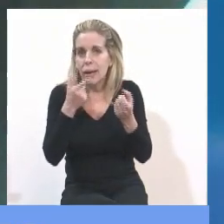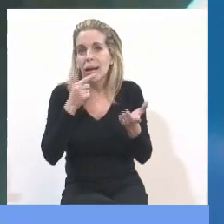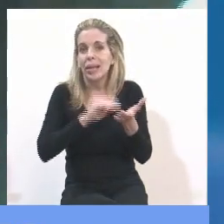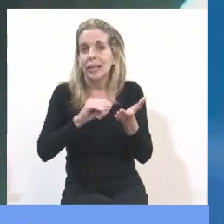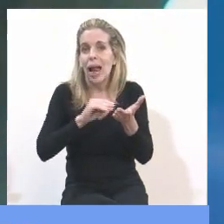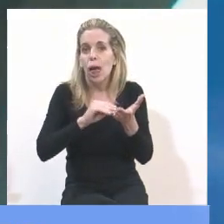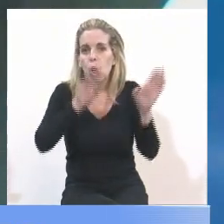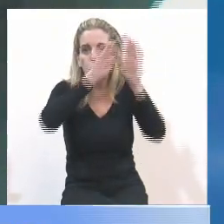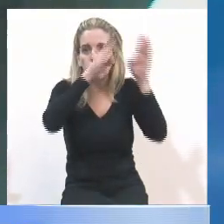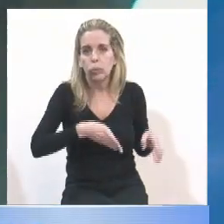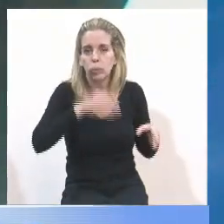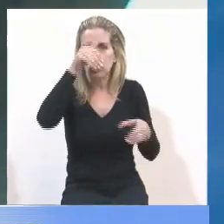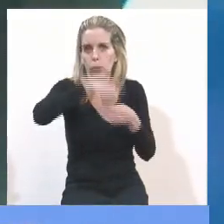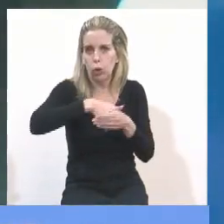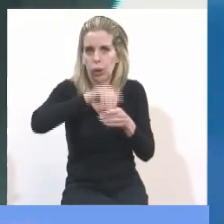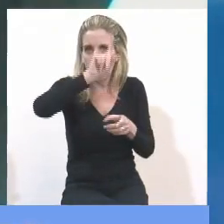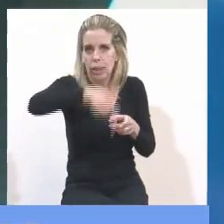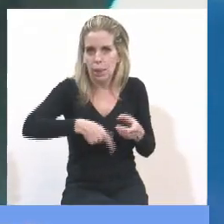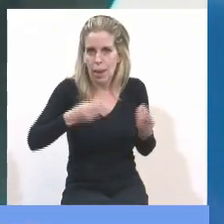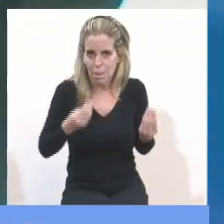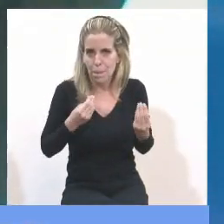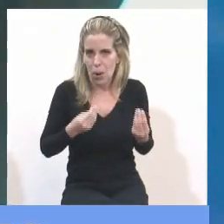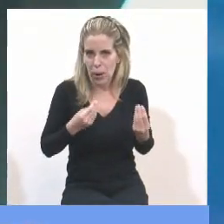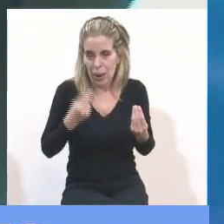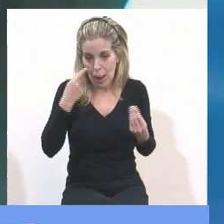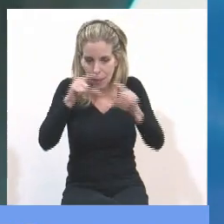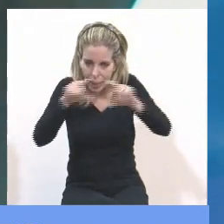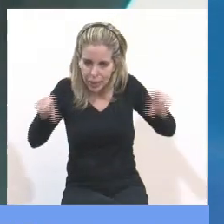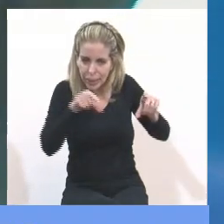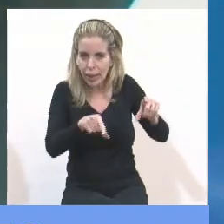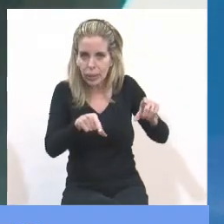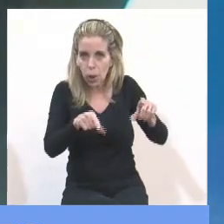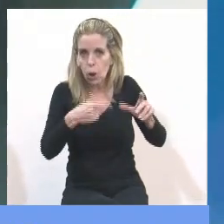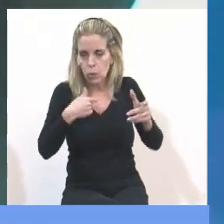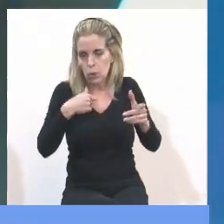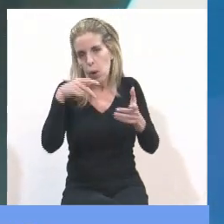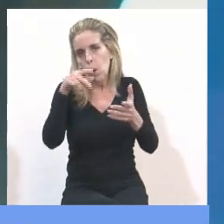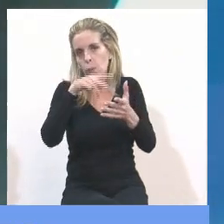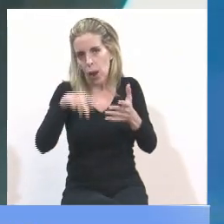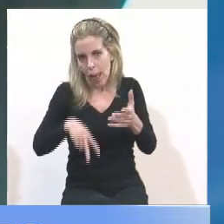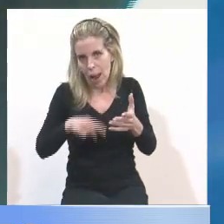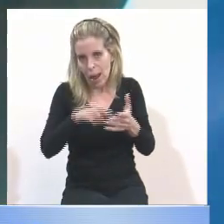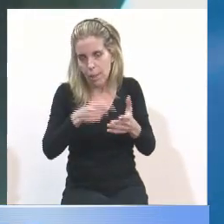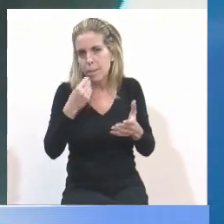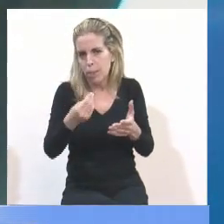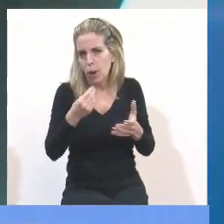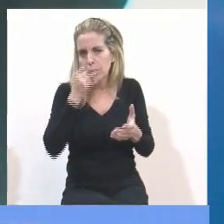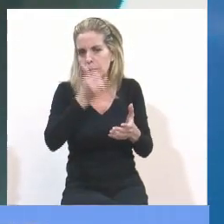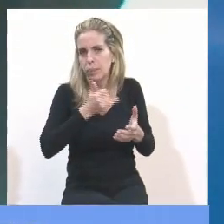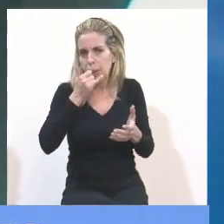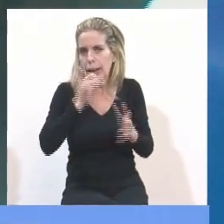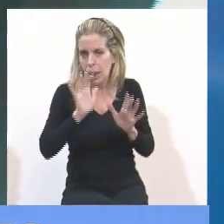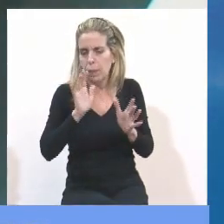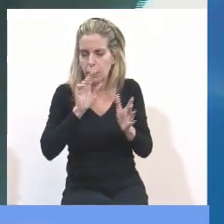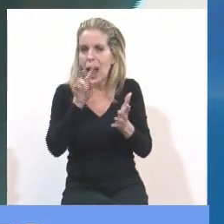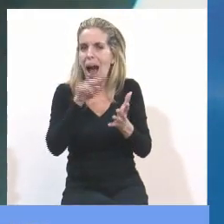Senado, se hace la pregunta el texto del Federalista. Y si usted me lo permite, señora presidenta, voy a pasar